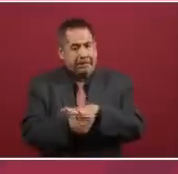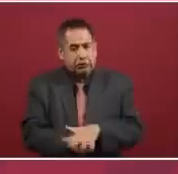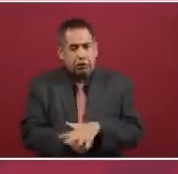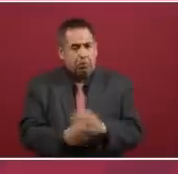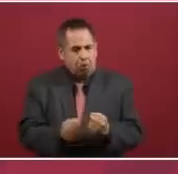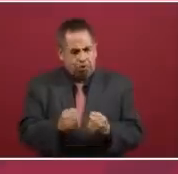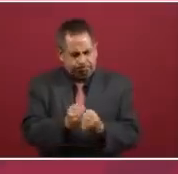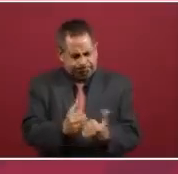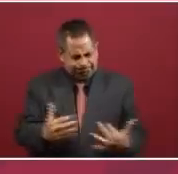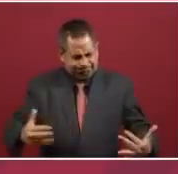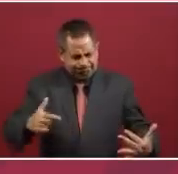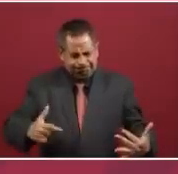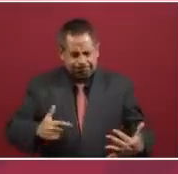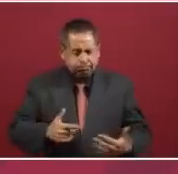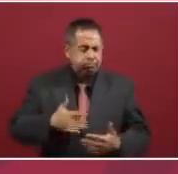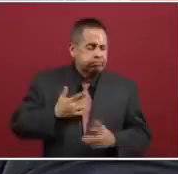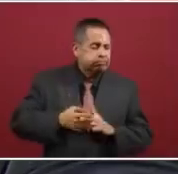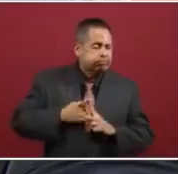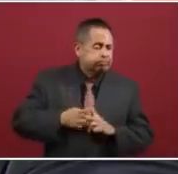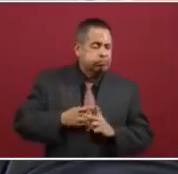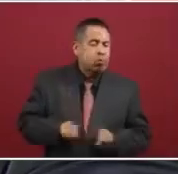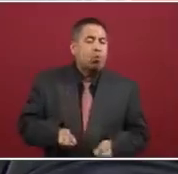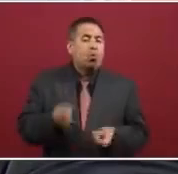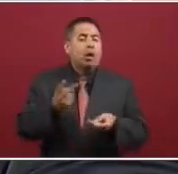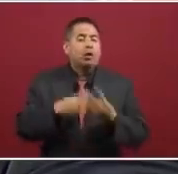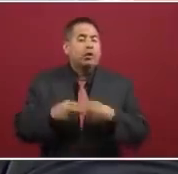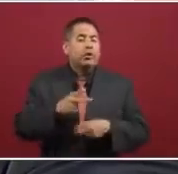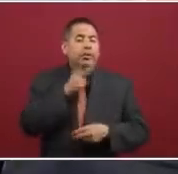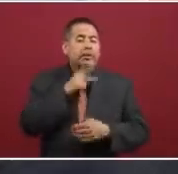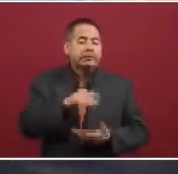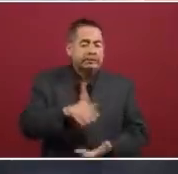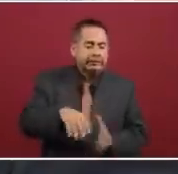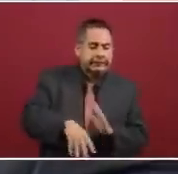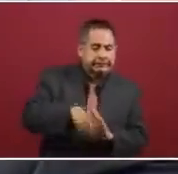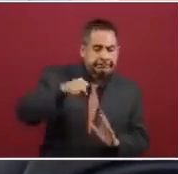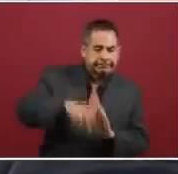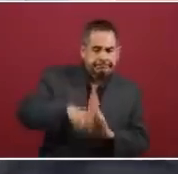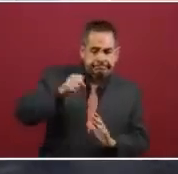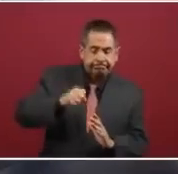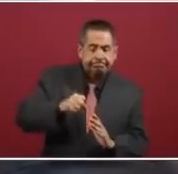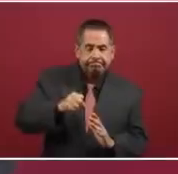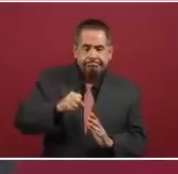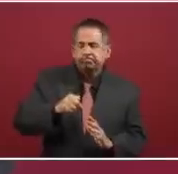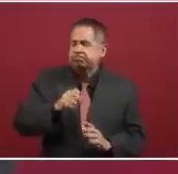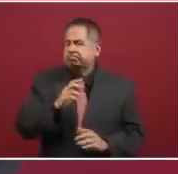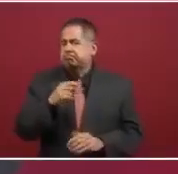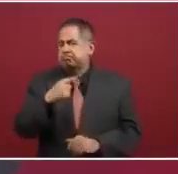proyección de cuánto petróleo se va a extraer, ahí les vamos a explicar